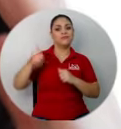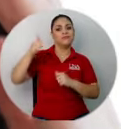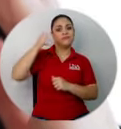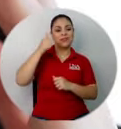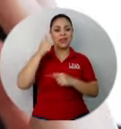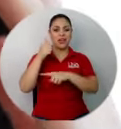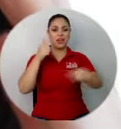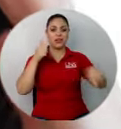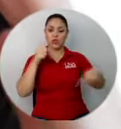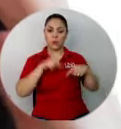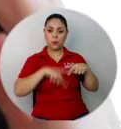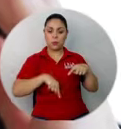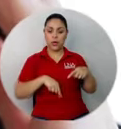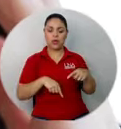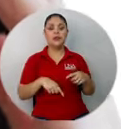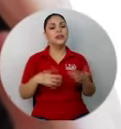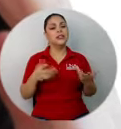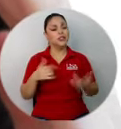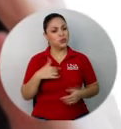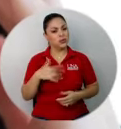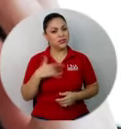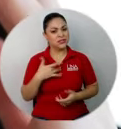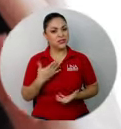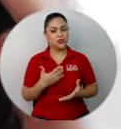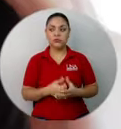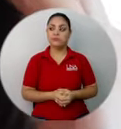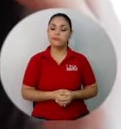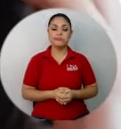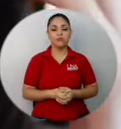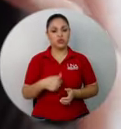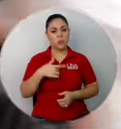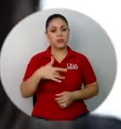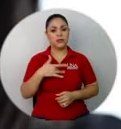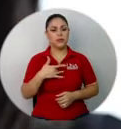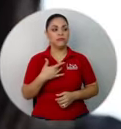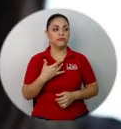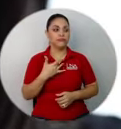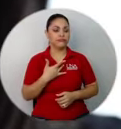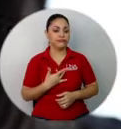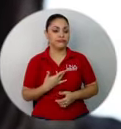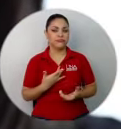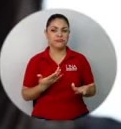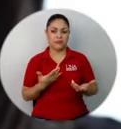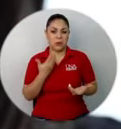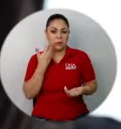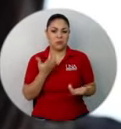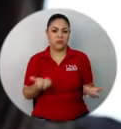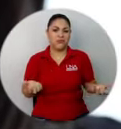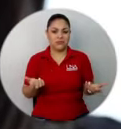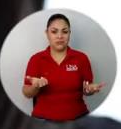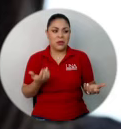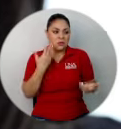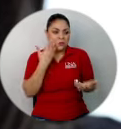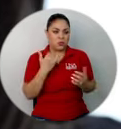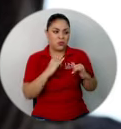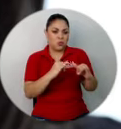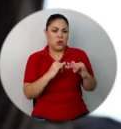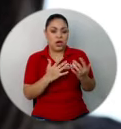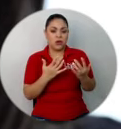entenderé por qué, pero ¿qué produjo? Al menos con el ejemplo que traigo, ¿qué produjo? Desmotivación en mi persona, porque ¿cómo es posible